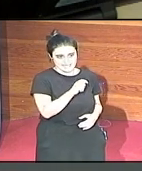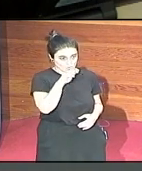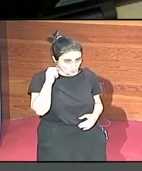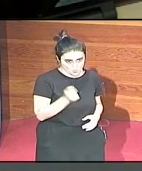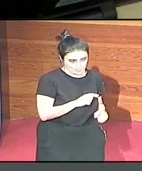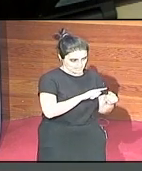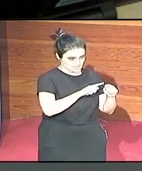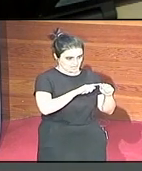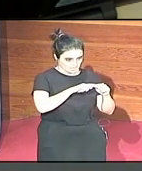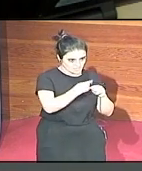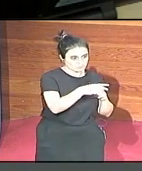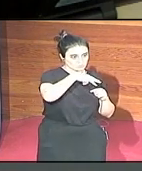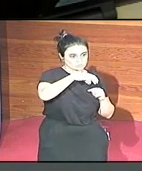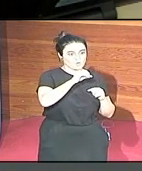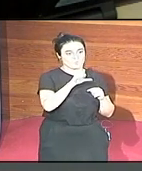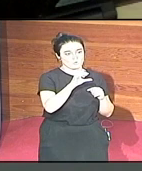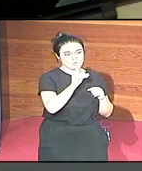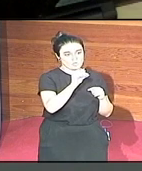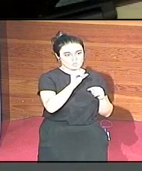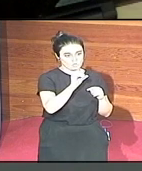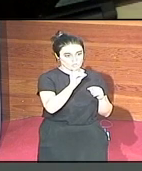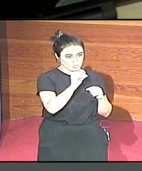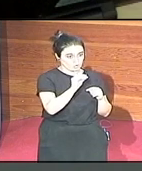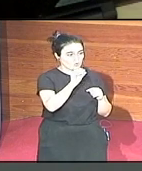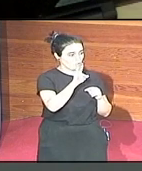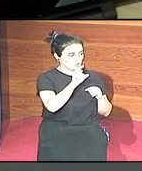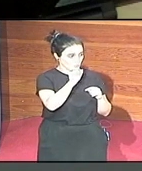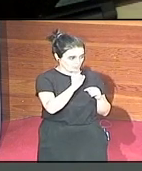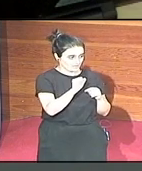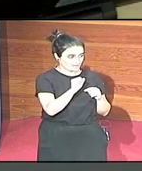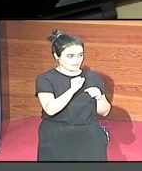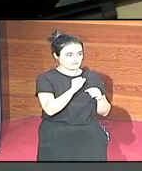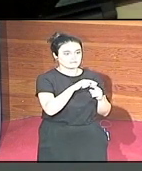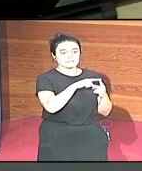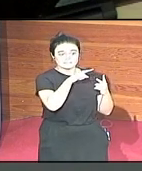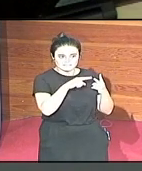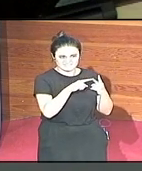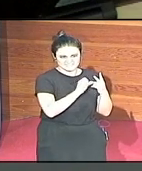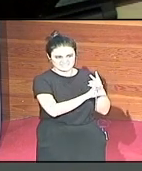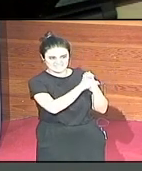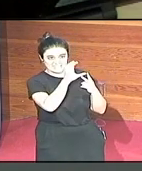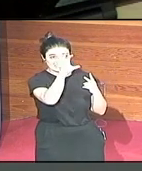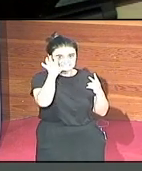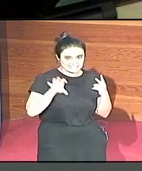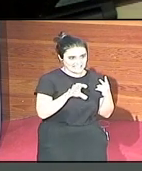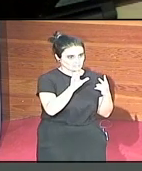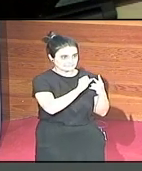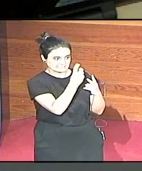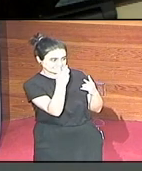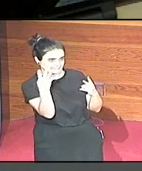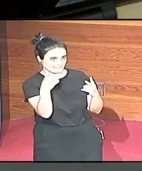vendría Moldova y los demás estados exsoviéticos, imposibilitar en todo su